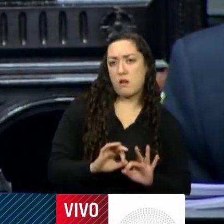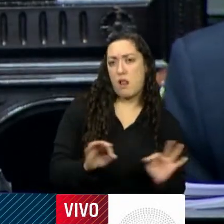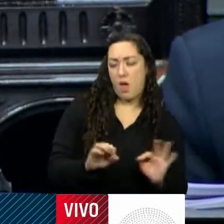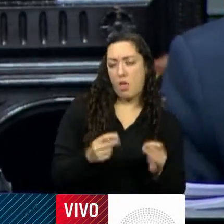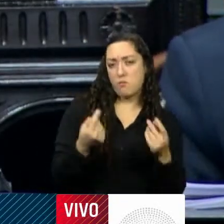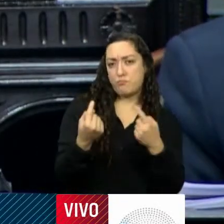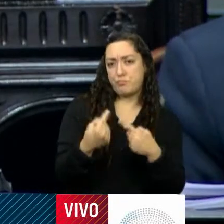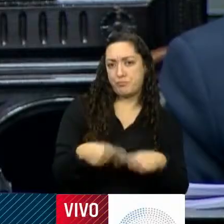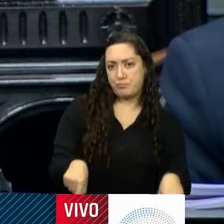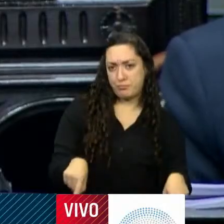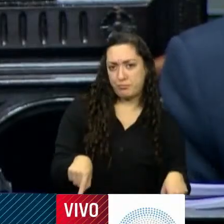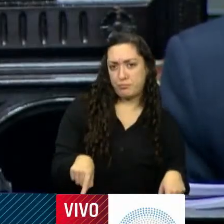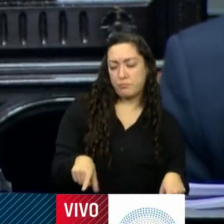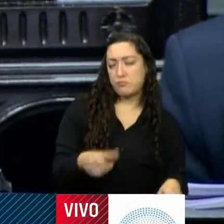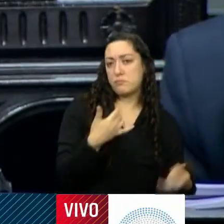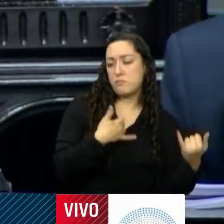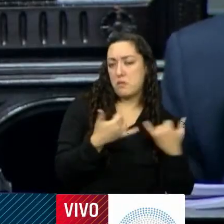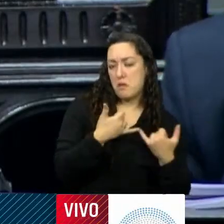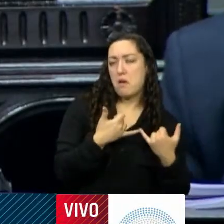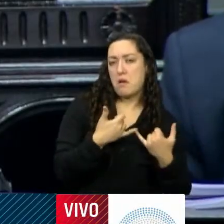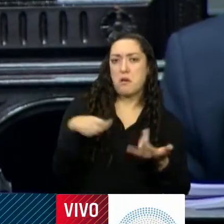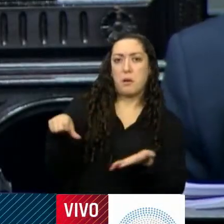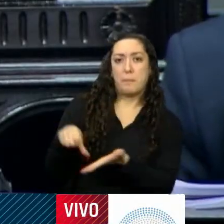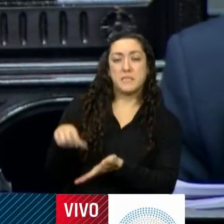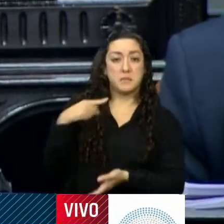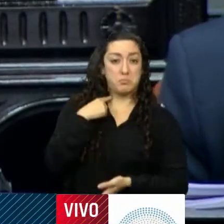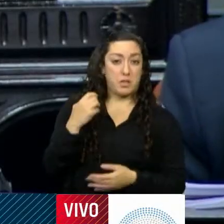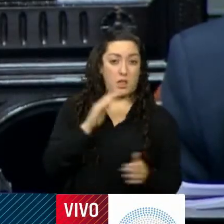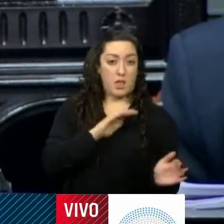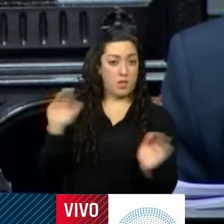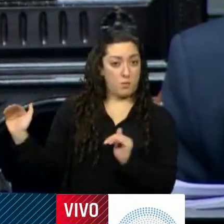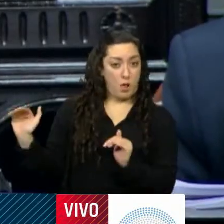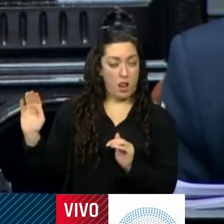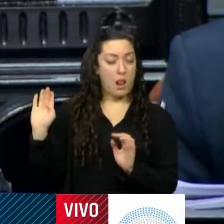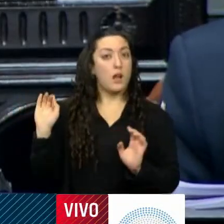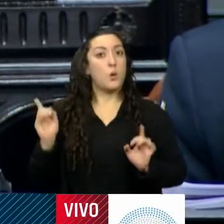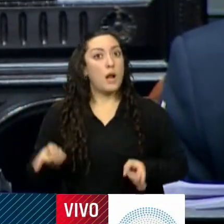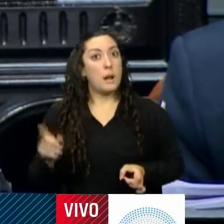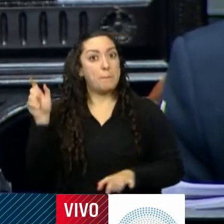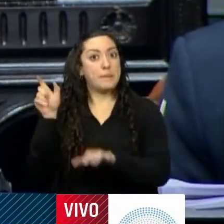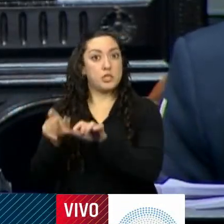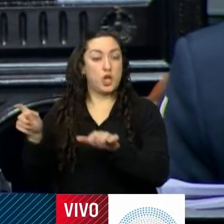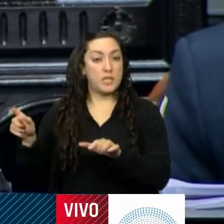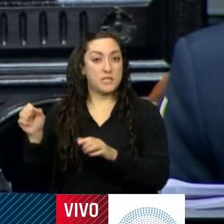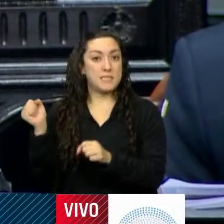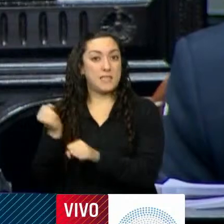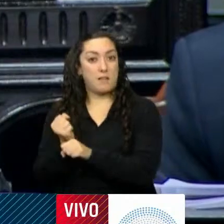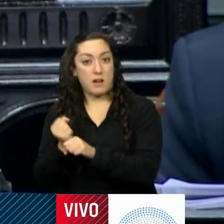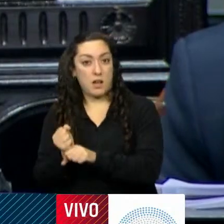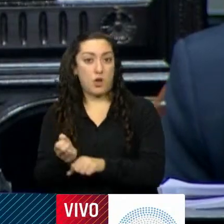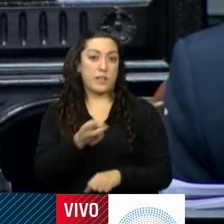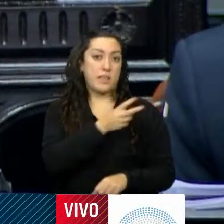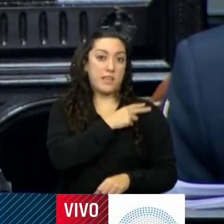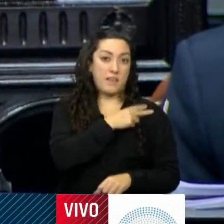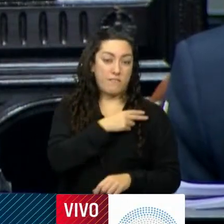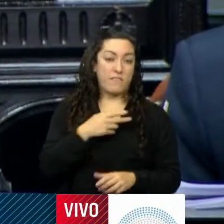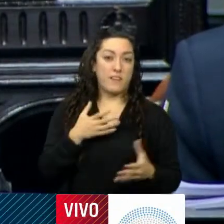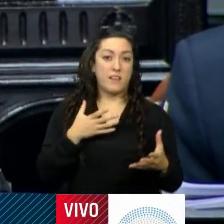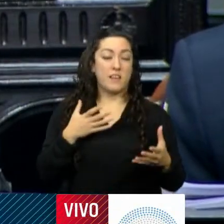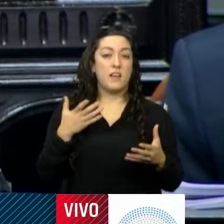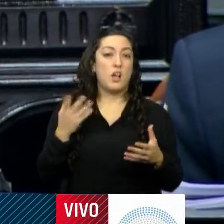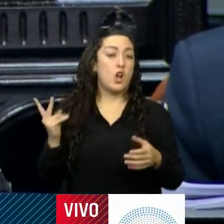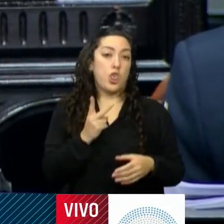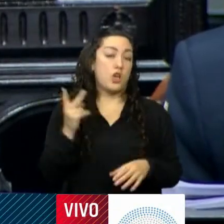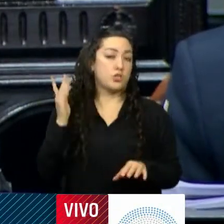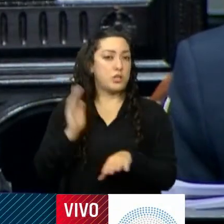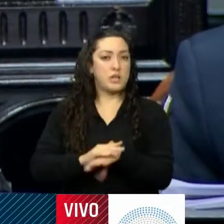etcétera, etcétera. En España esto también ocurre, pero el trabajador y el empleador son solidariamente